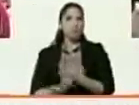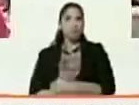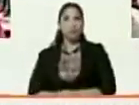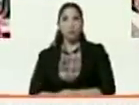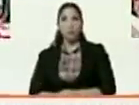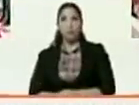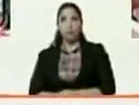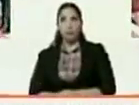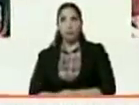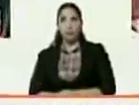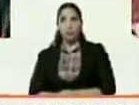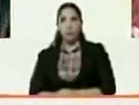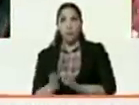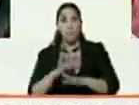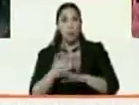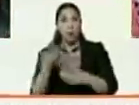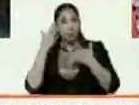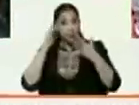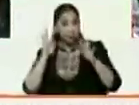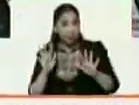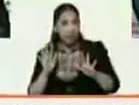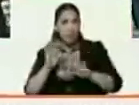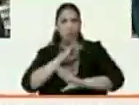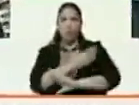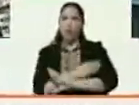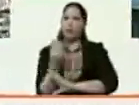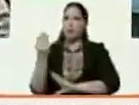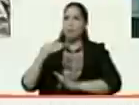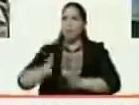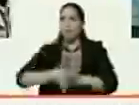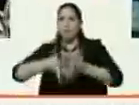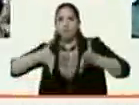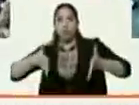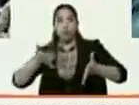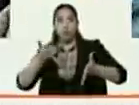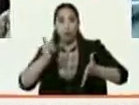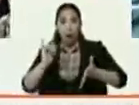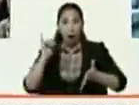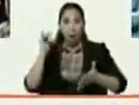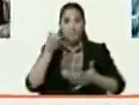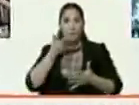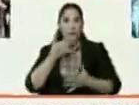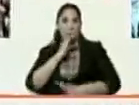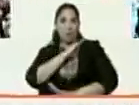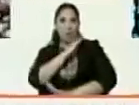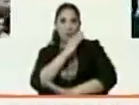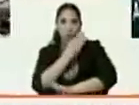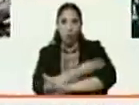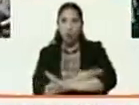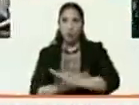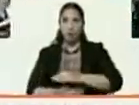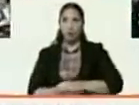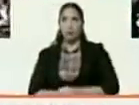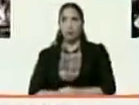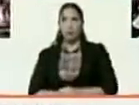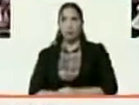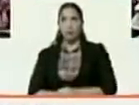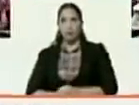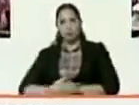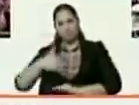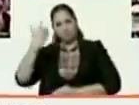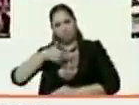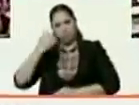porque es quizás a veces la fuerza más grande que hay, la fuerza de la